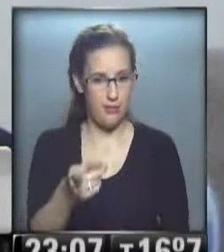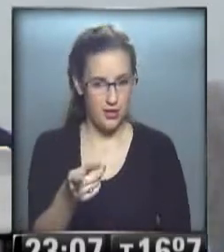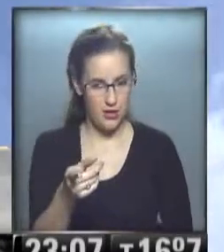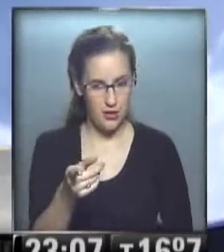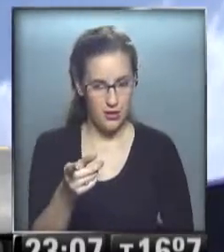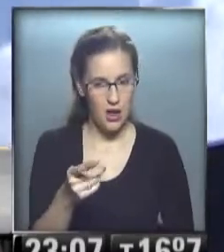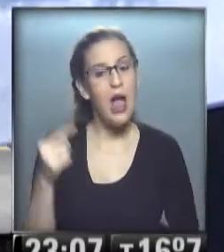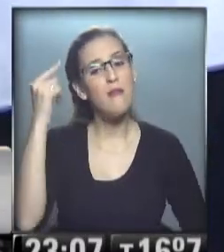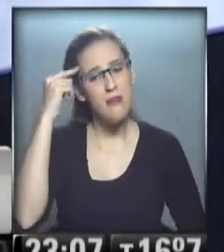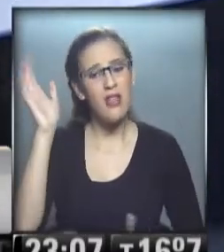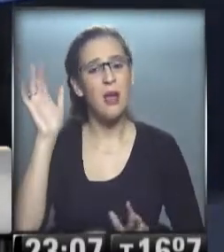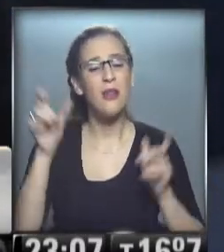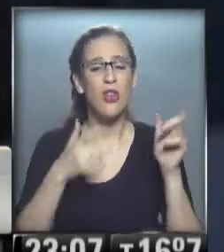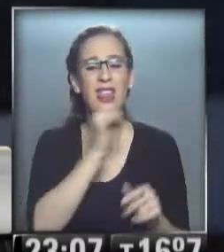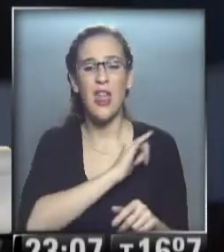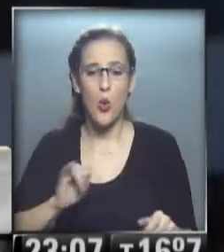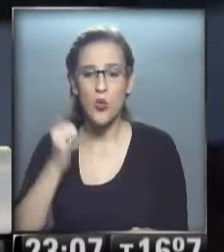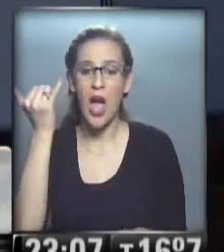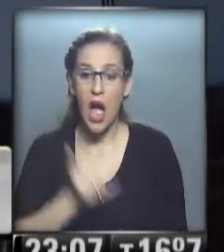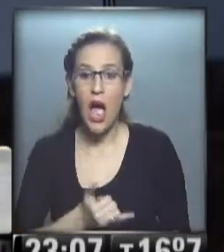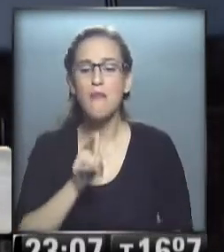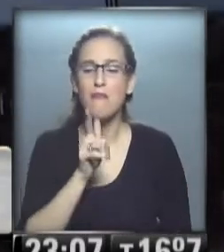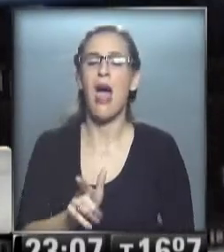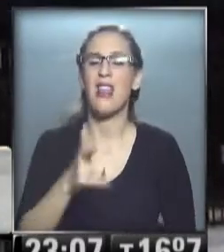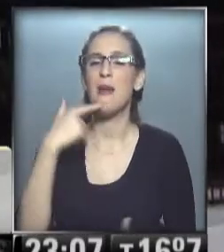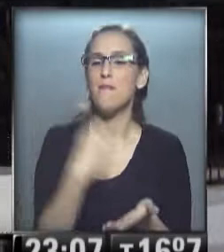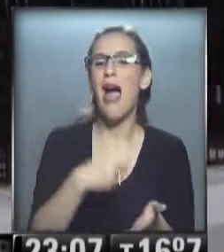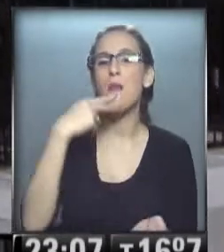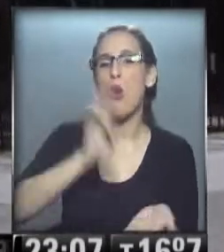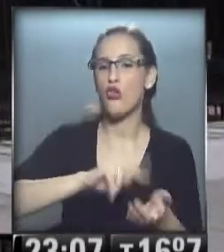los demandados incurrieron en una posible evasión fiscal.